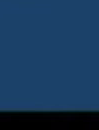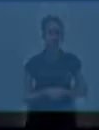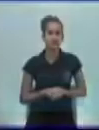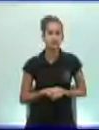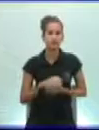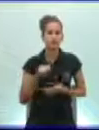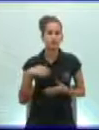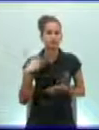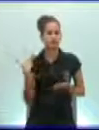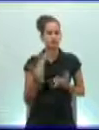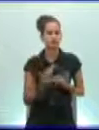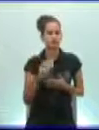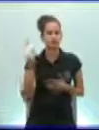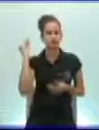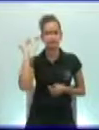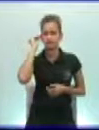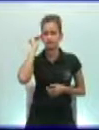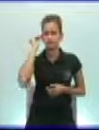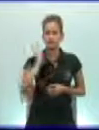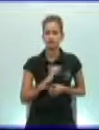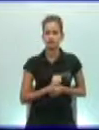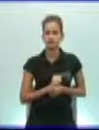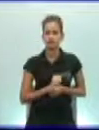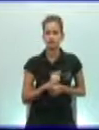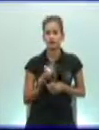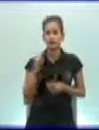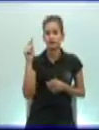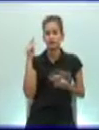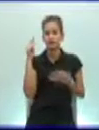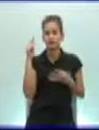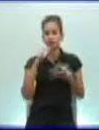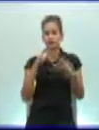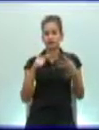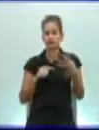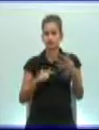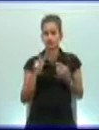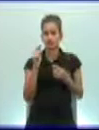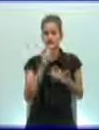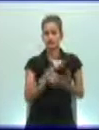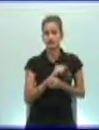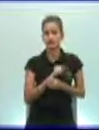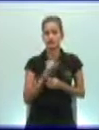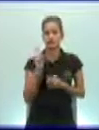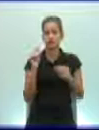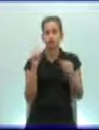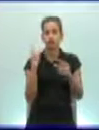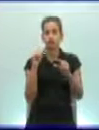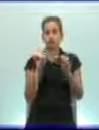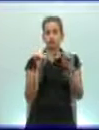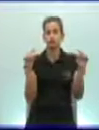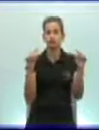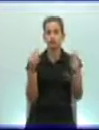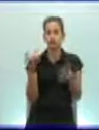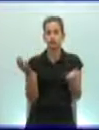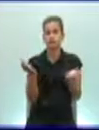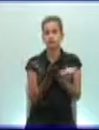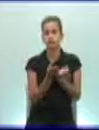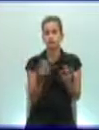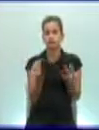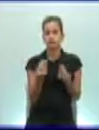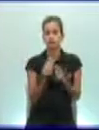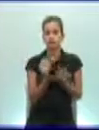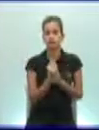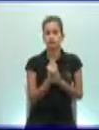Comprobemos lo aprendido. Vamos a señalar, fíjense que le empezamos una oración para trabajar en conjunto. Vamos a señalar los miembros